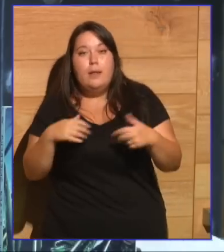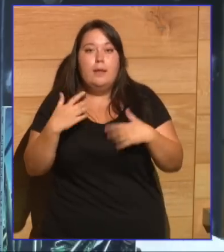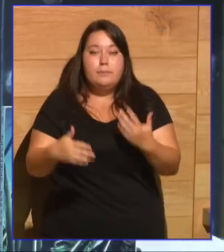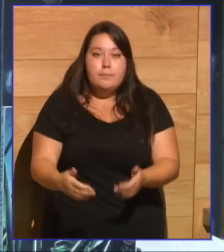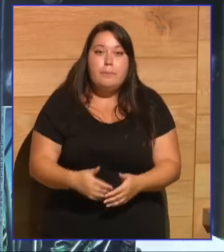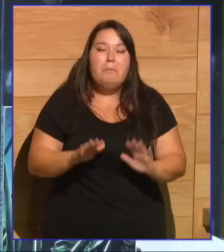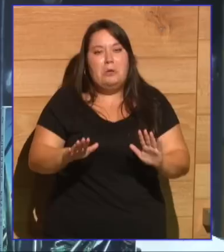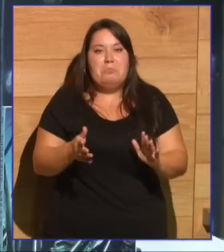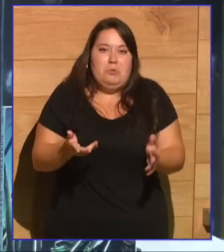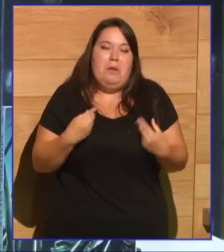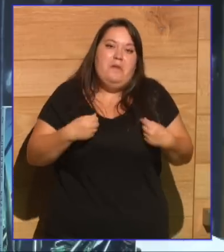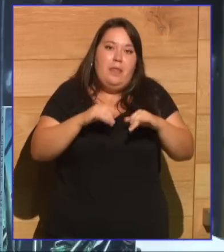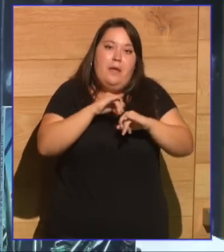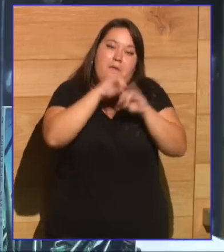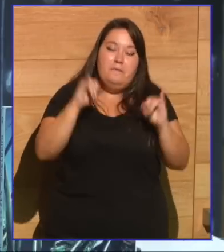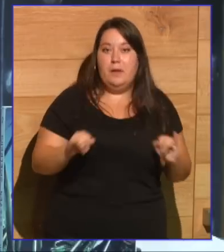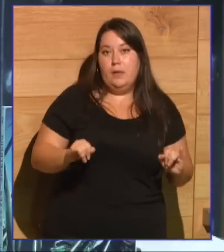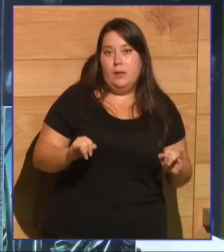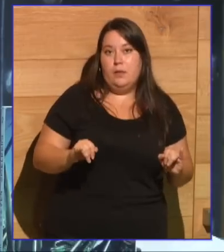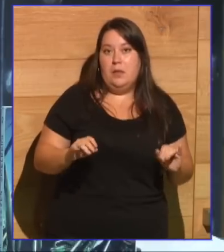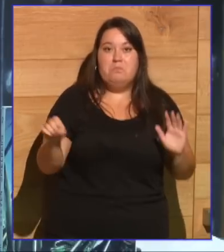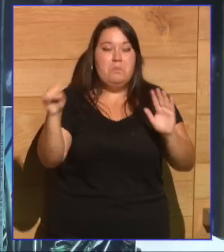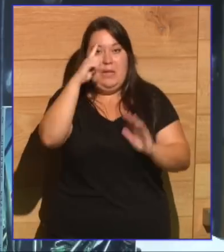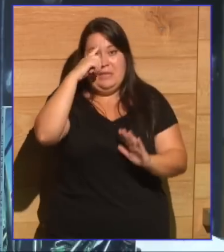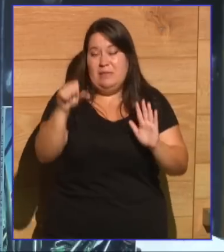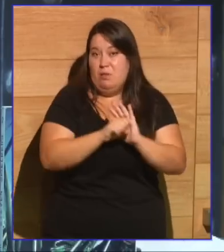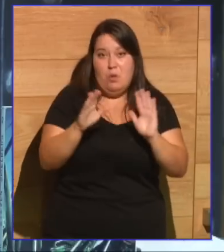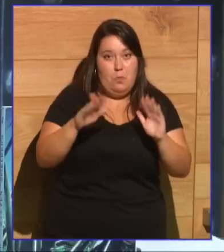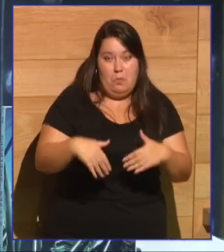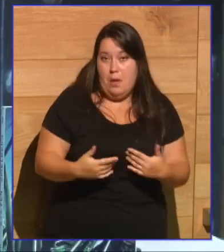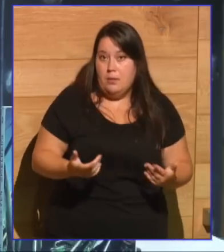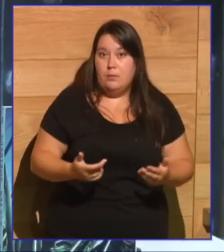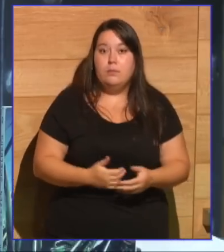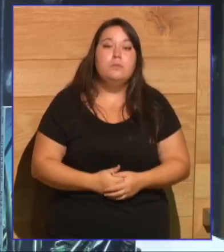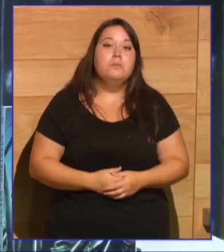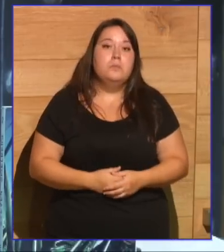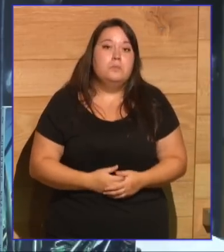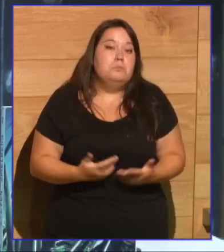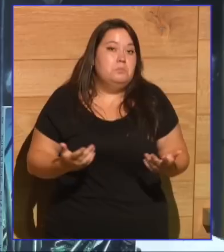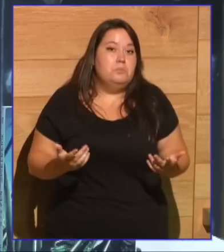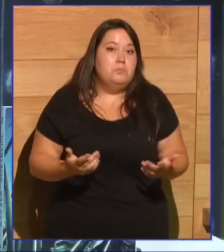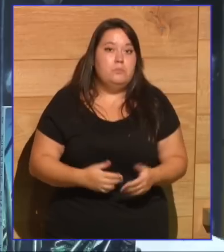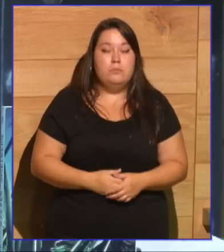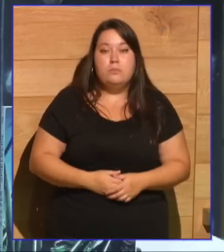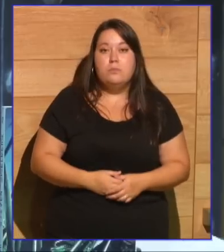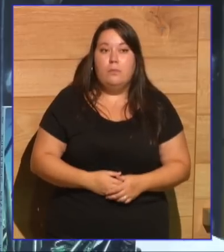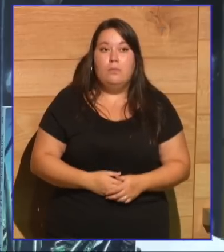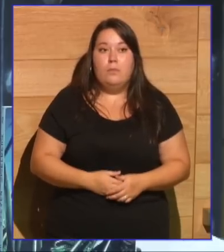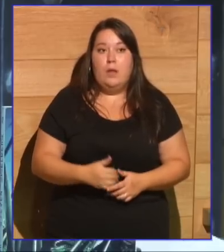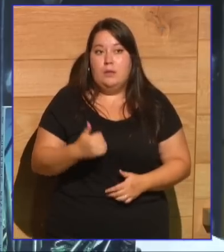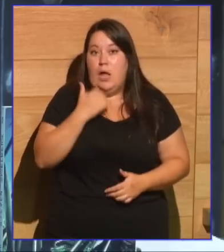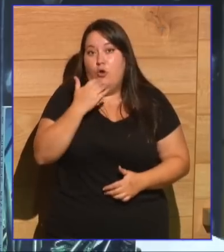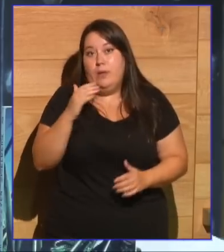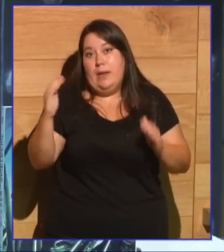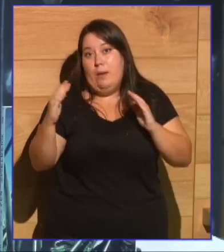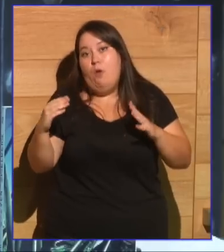razonablemente feliz no es una vida sacudida por traumas más allá de este abandono que por otro lado era bastante común